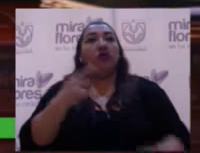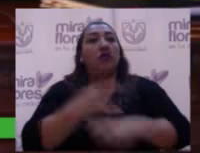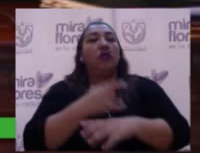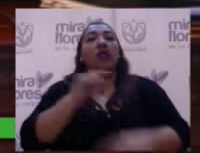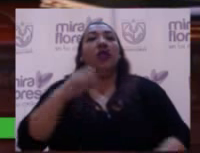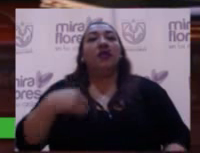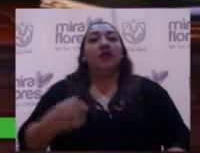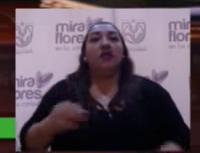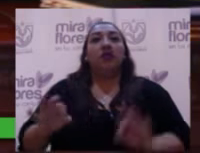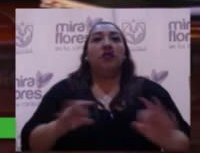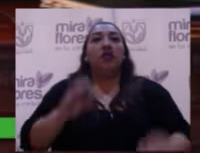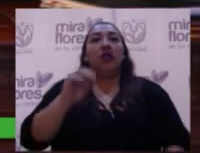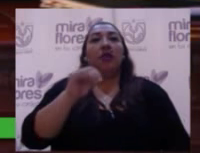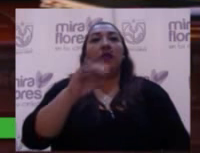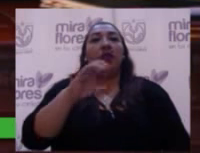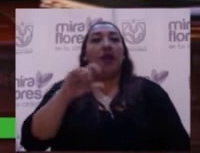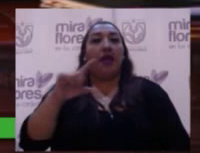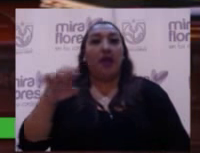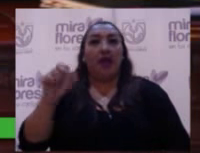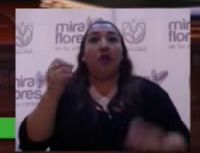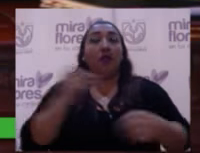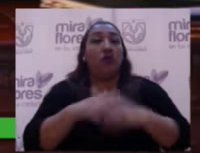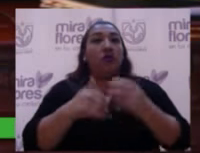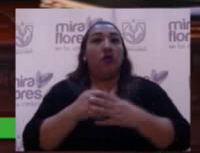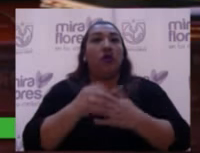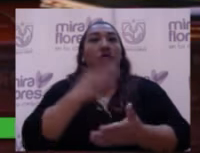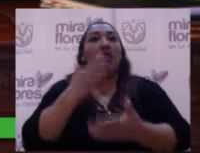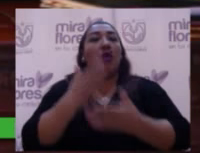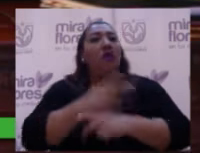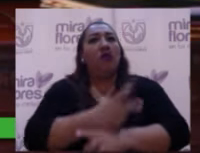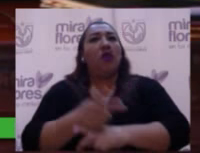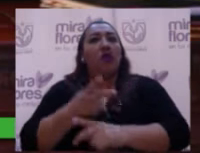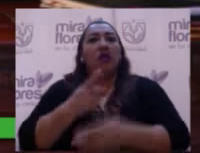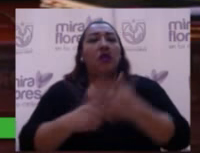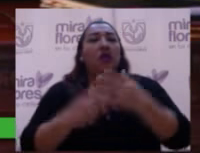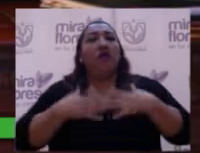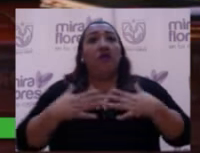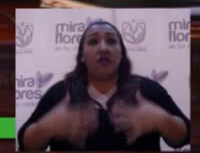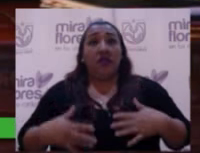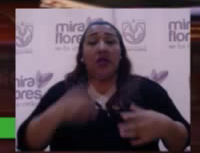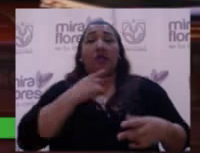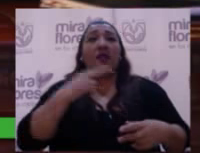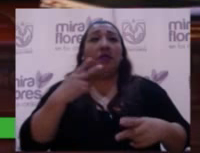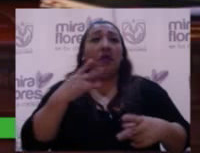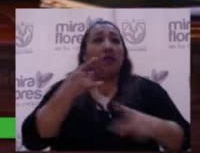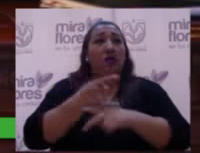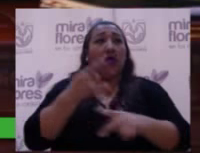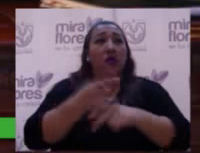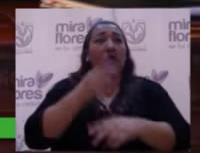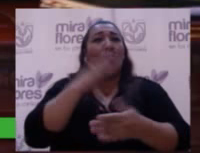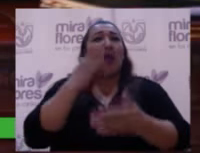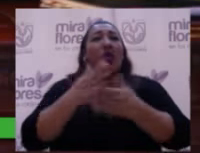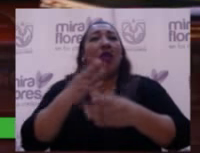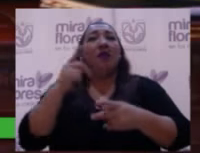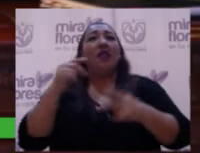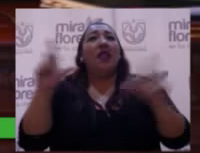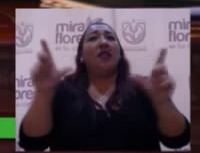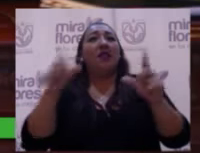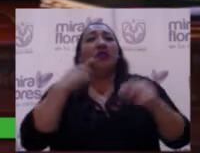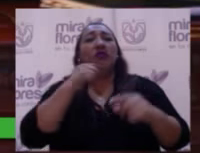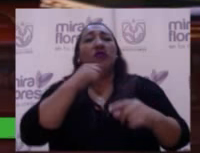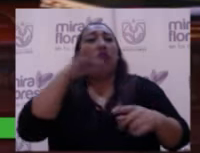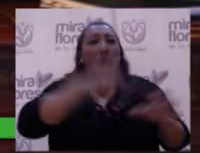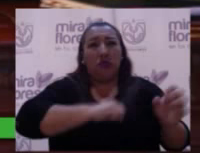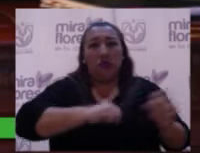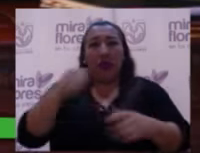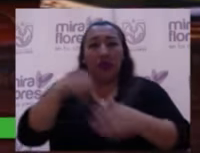señorita Micaela de Osma, así como todos aquellos actos de violencia, tanto física y verbal, que agravian a la mujer, especialmente en el distrito